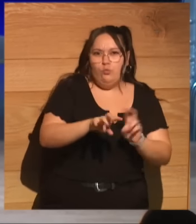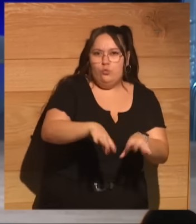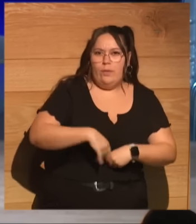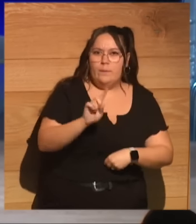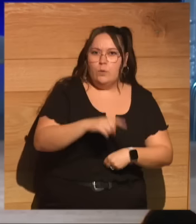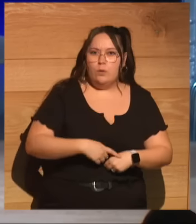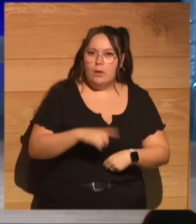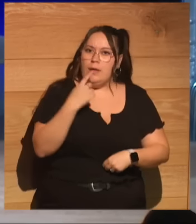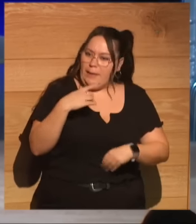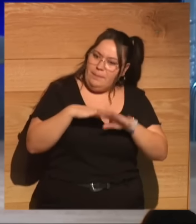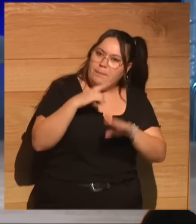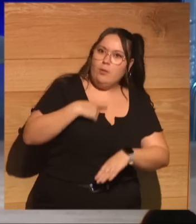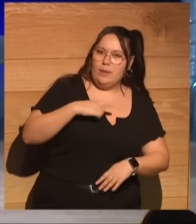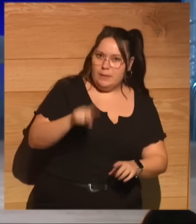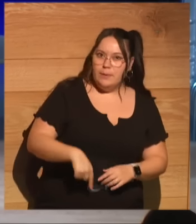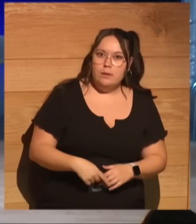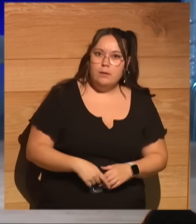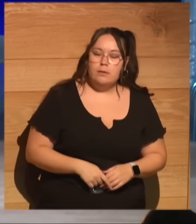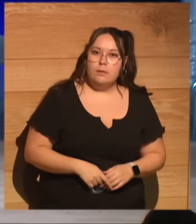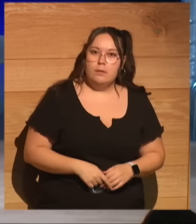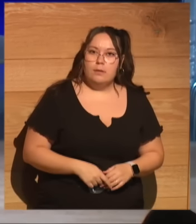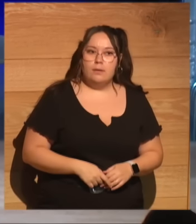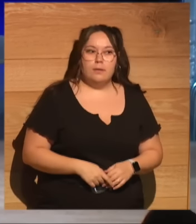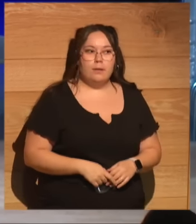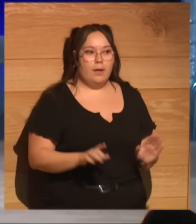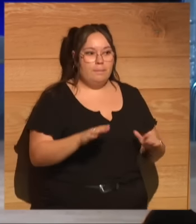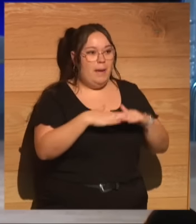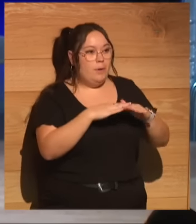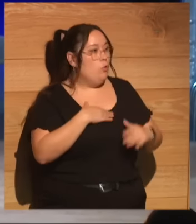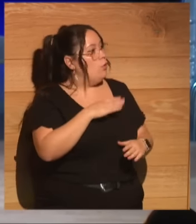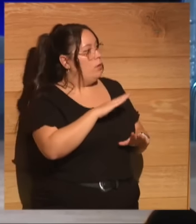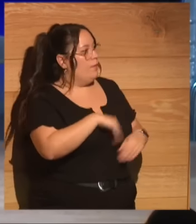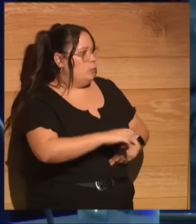no busco tu acepto, que me pidas perdón. Acepto. También tú, vieja. Ay, perdón,